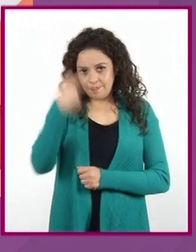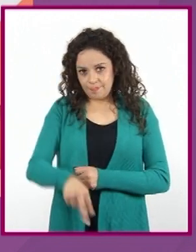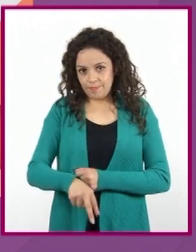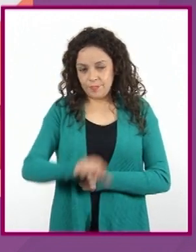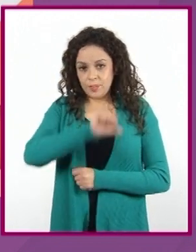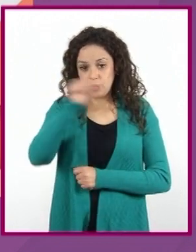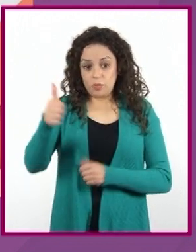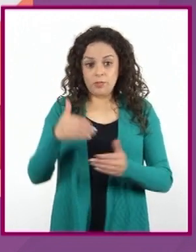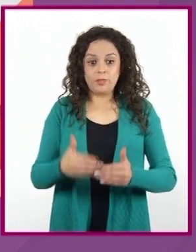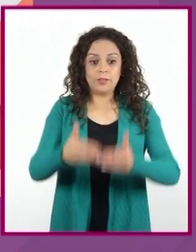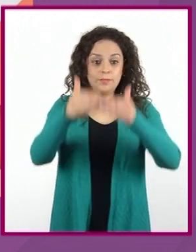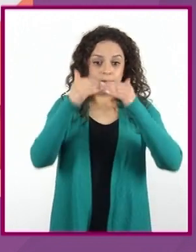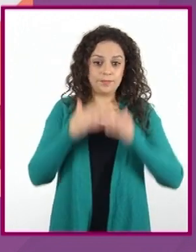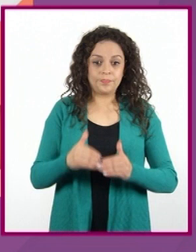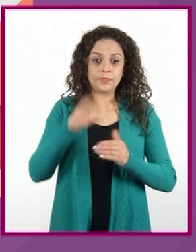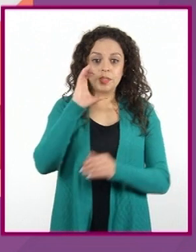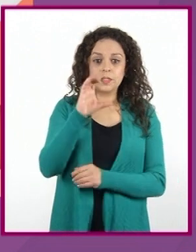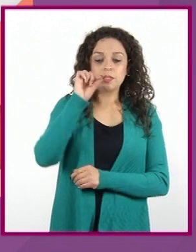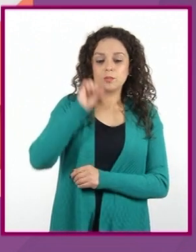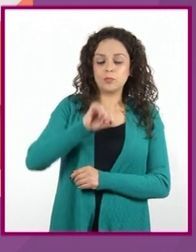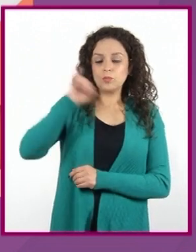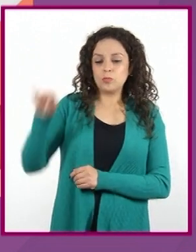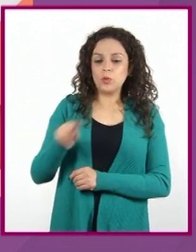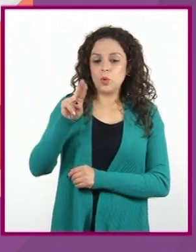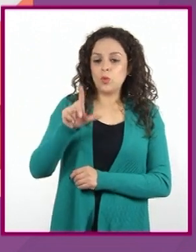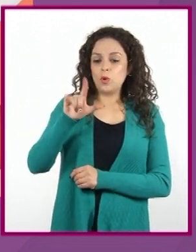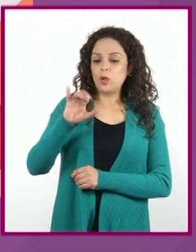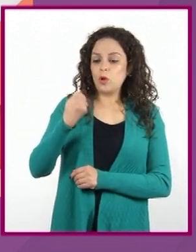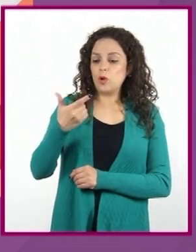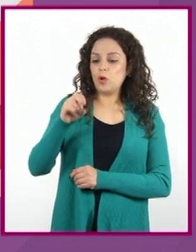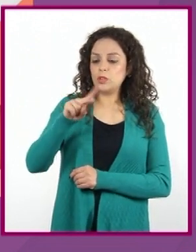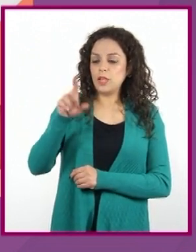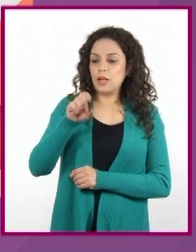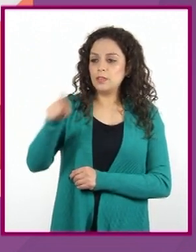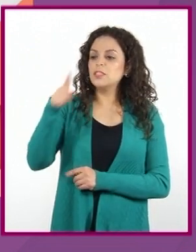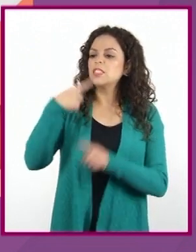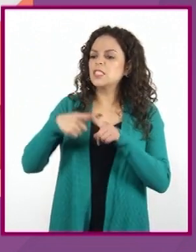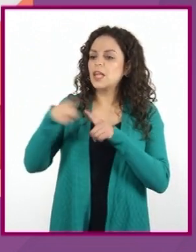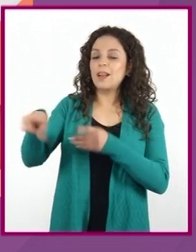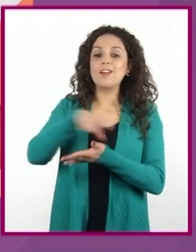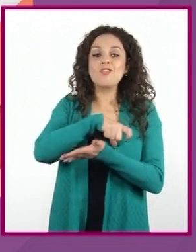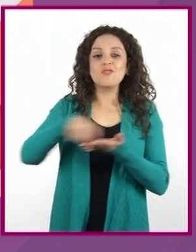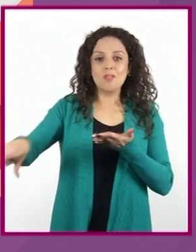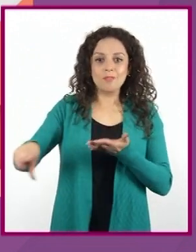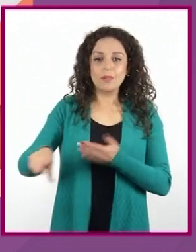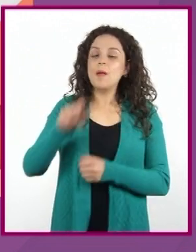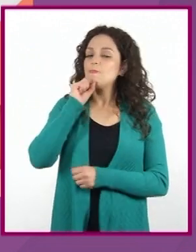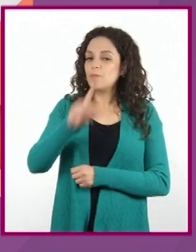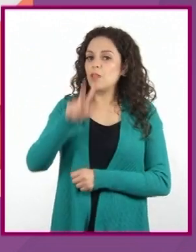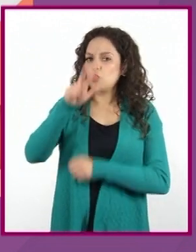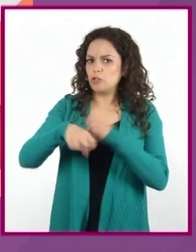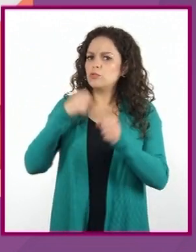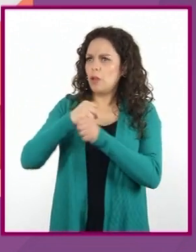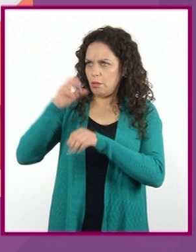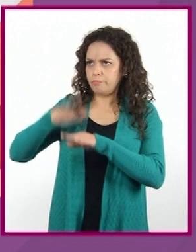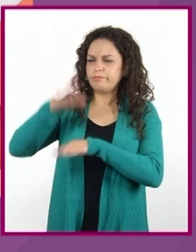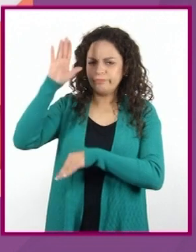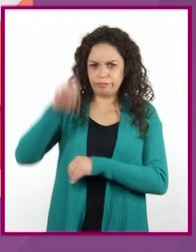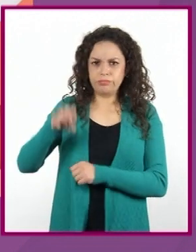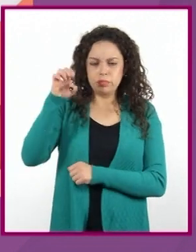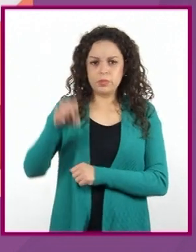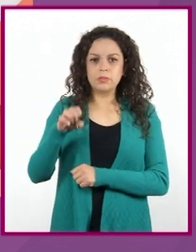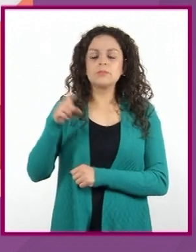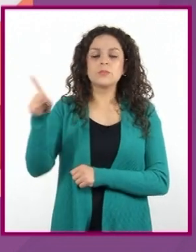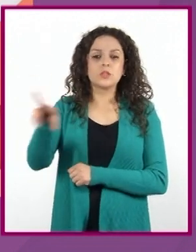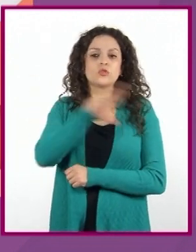C. Julio González Ramírez, en su calidad de comprador, mayor de edad, estado civil, soltero,